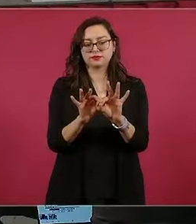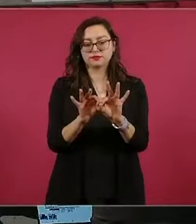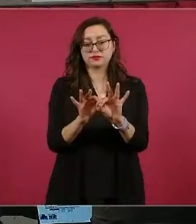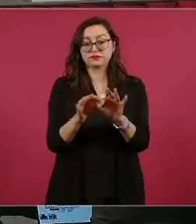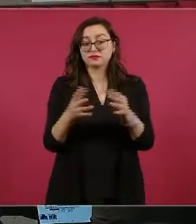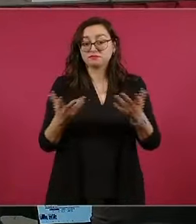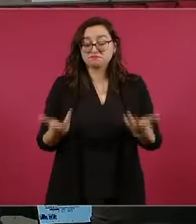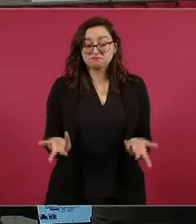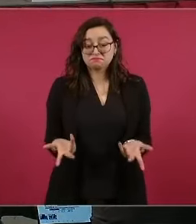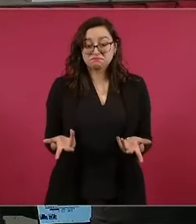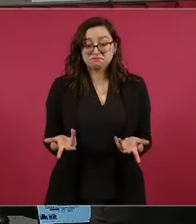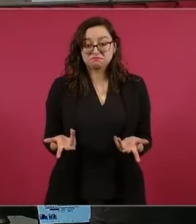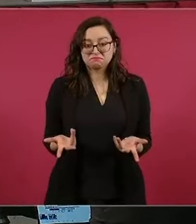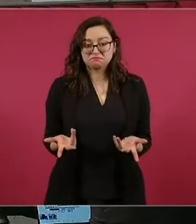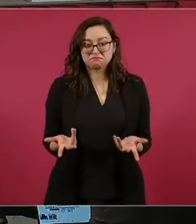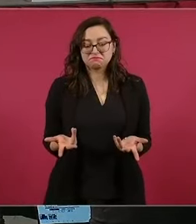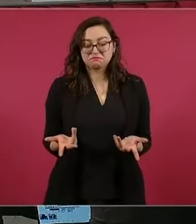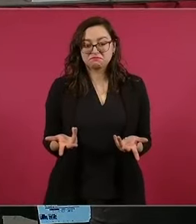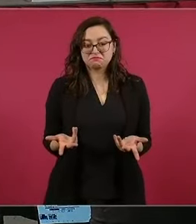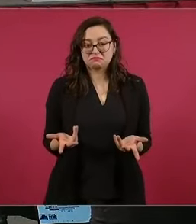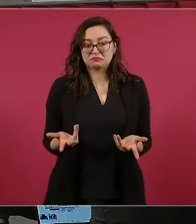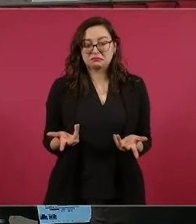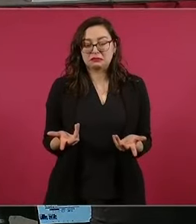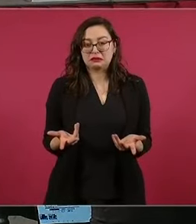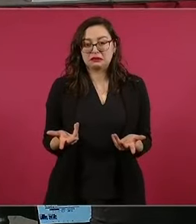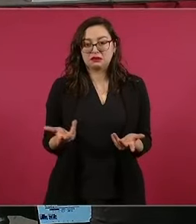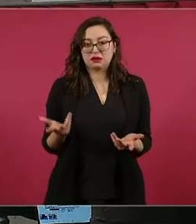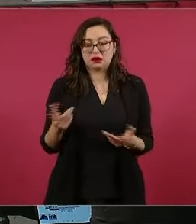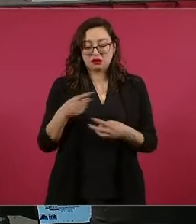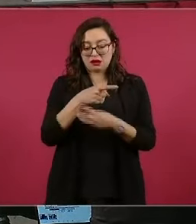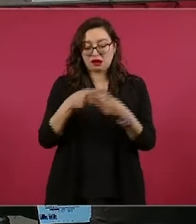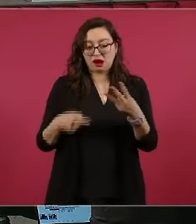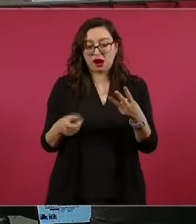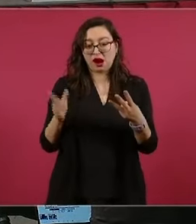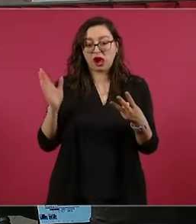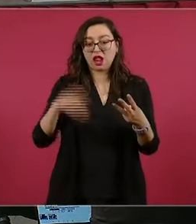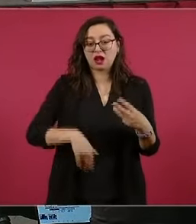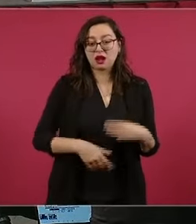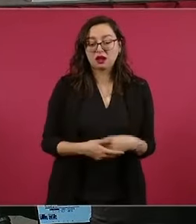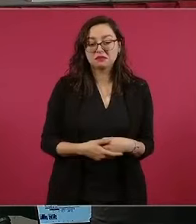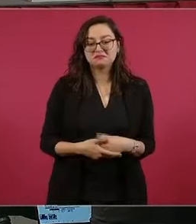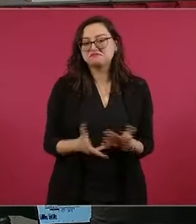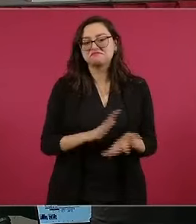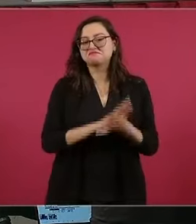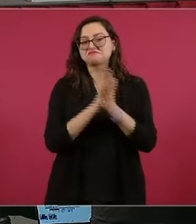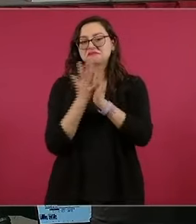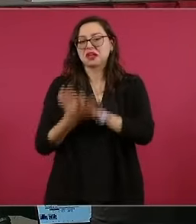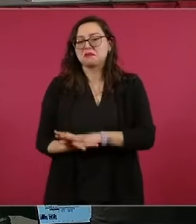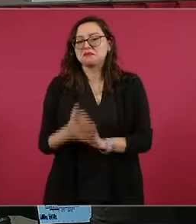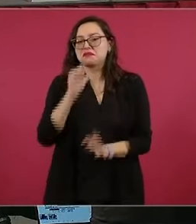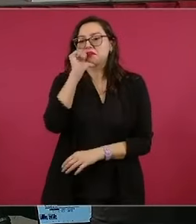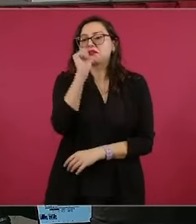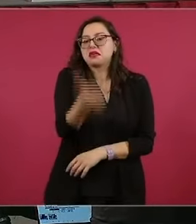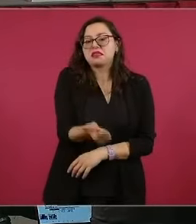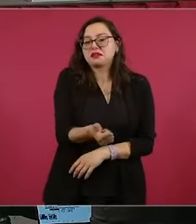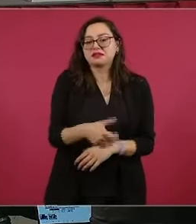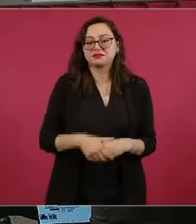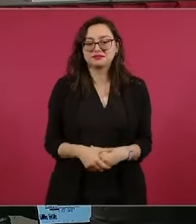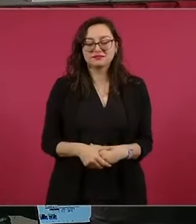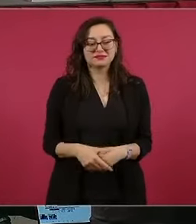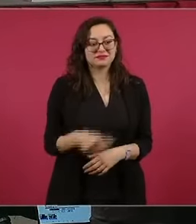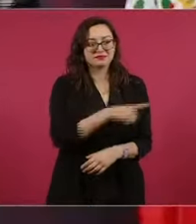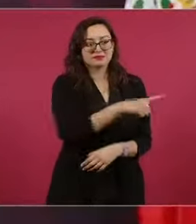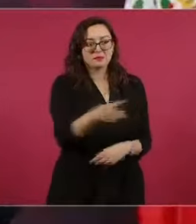Si no, no se puede llevar a cabo una transformación. ¿Cómo se enfrenta uno a